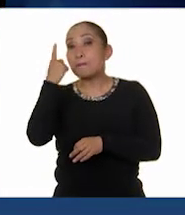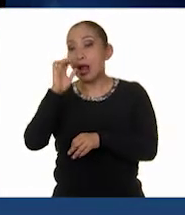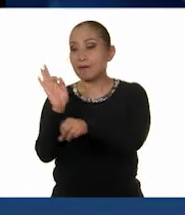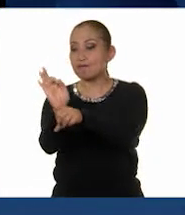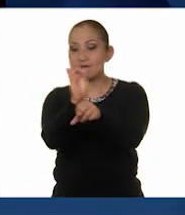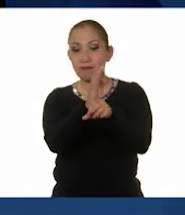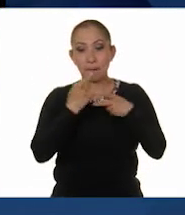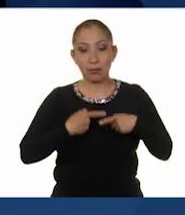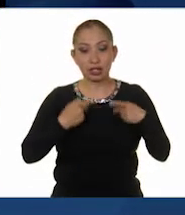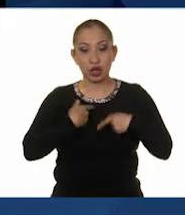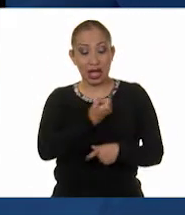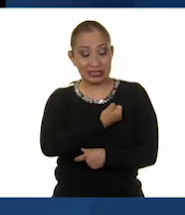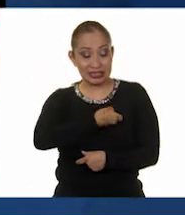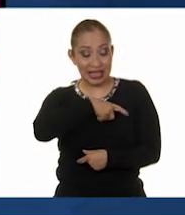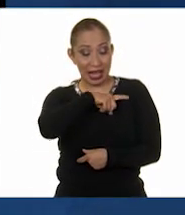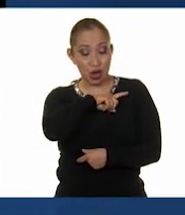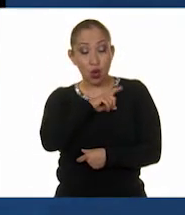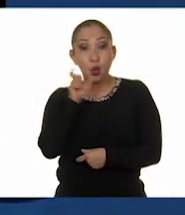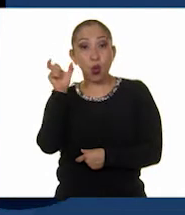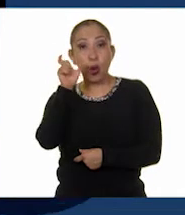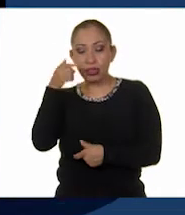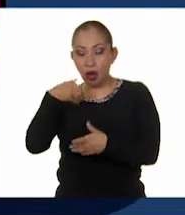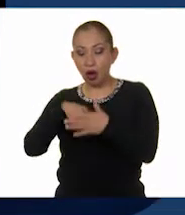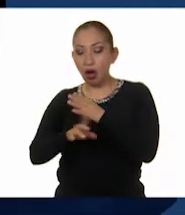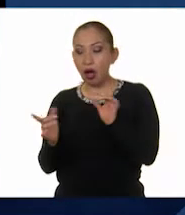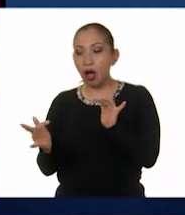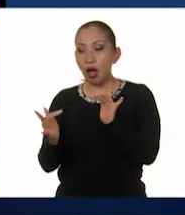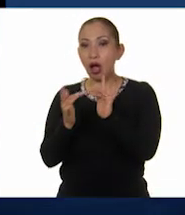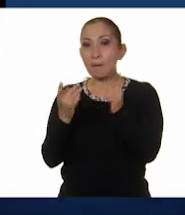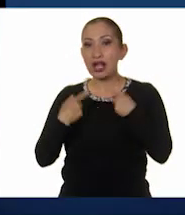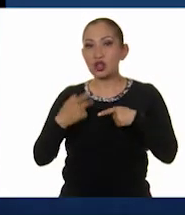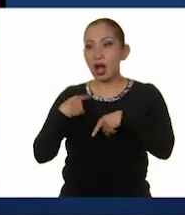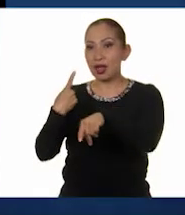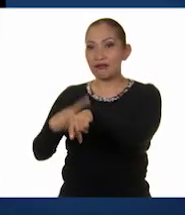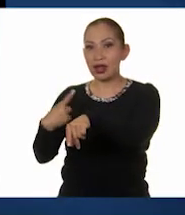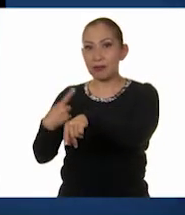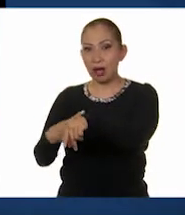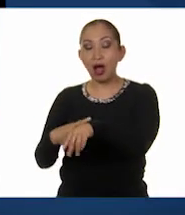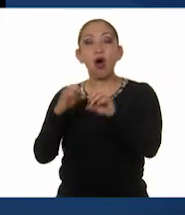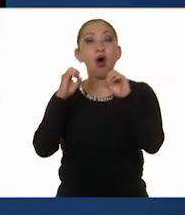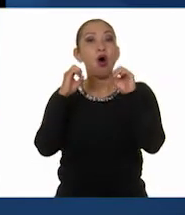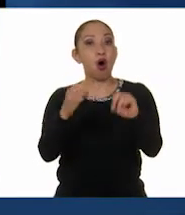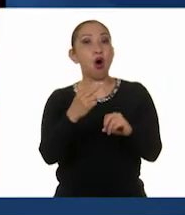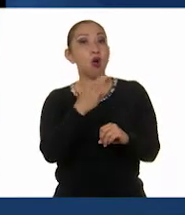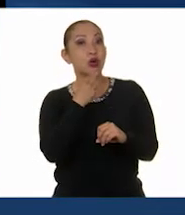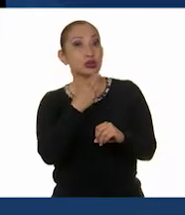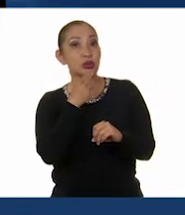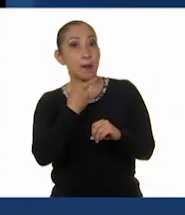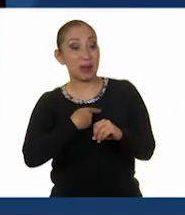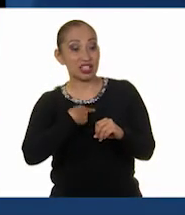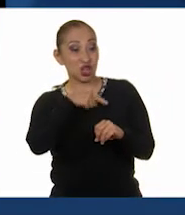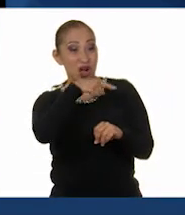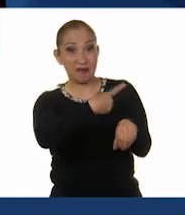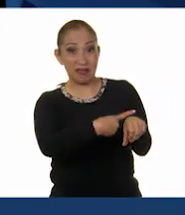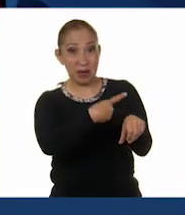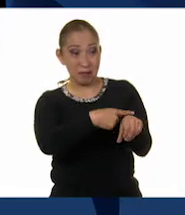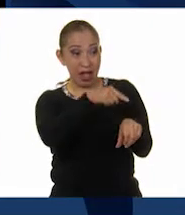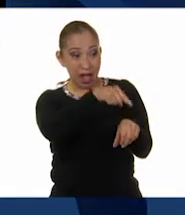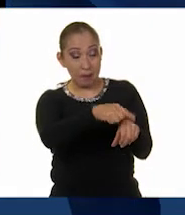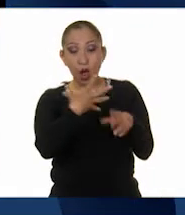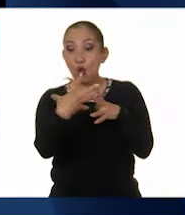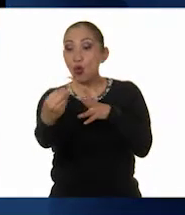a las personas sanas al entrar en contacto con una persona infectada. O también el uso por parte de una persona infectada, para